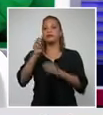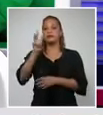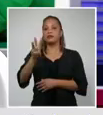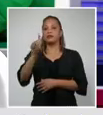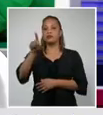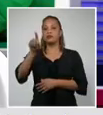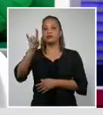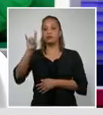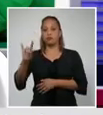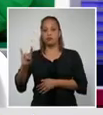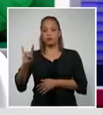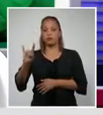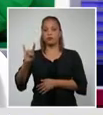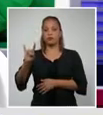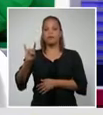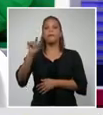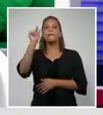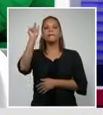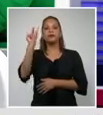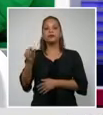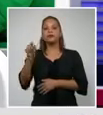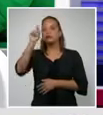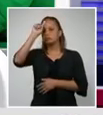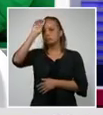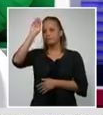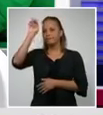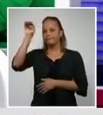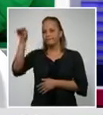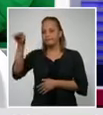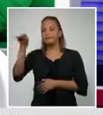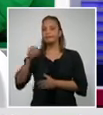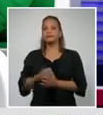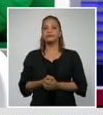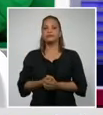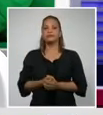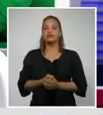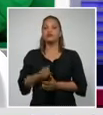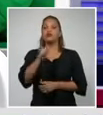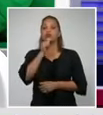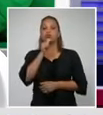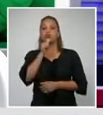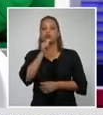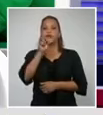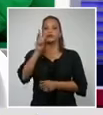26.319 pacientes ingresados, sospechosos